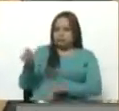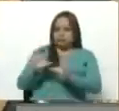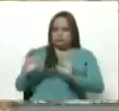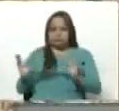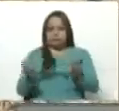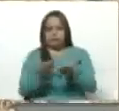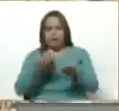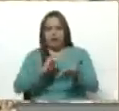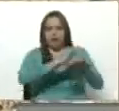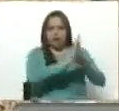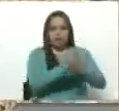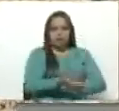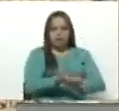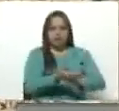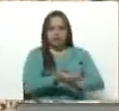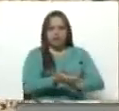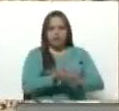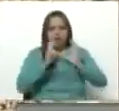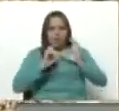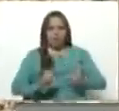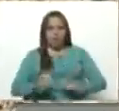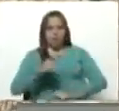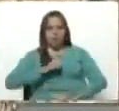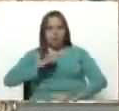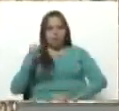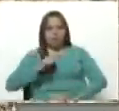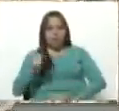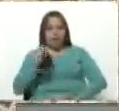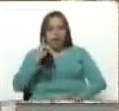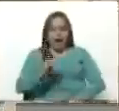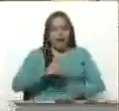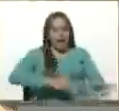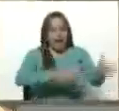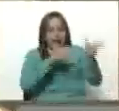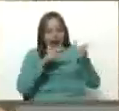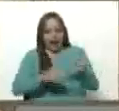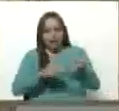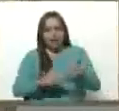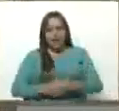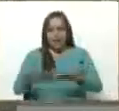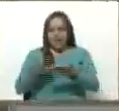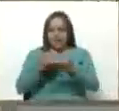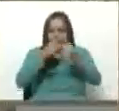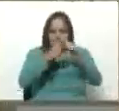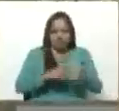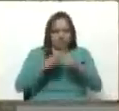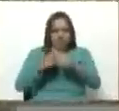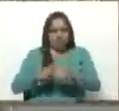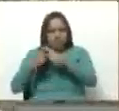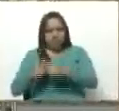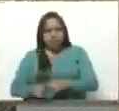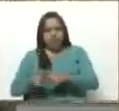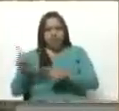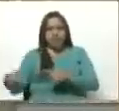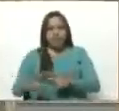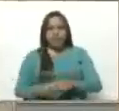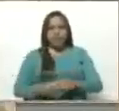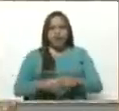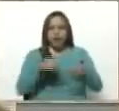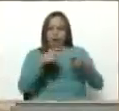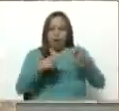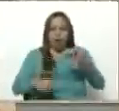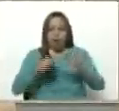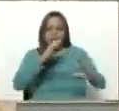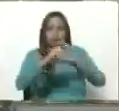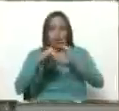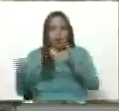cuerpos policiales, dejaron armas, equipo de comunicación, libro de contabilidad también. Una mafia